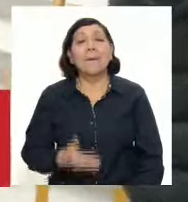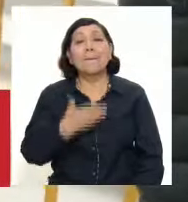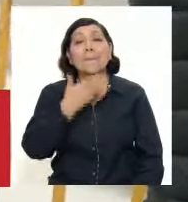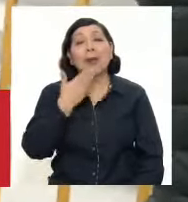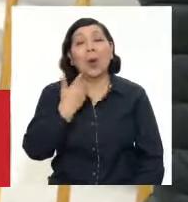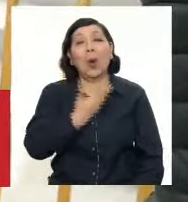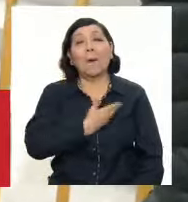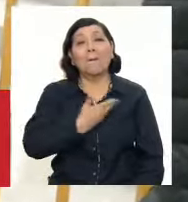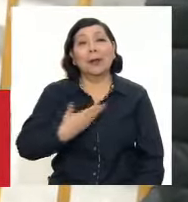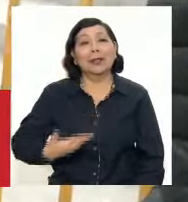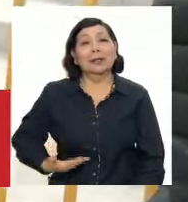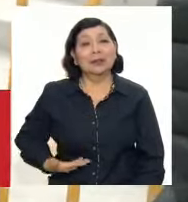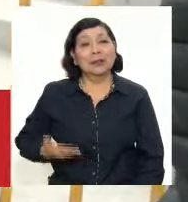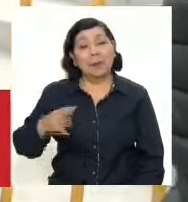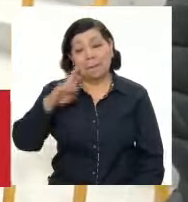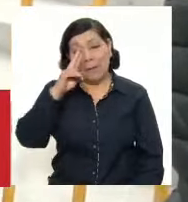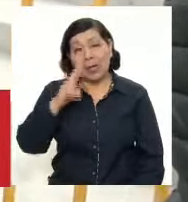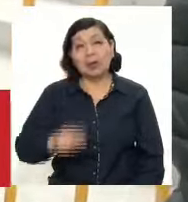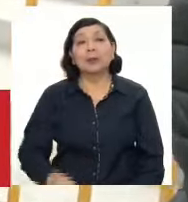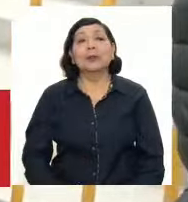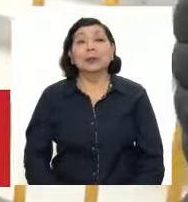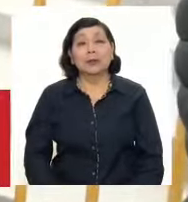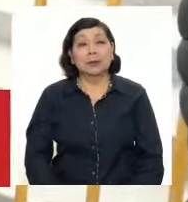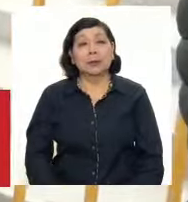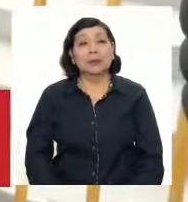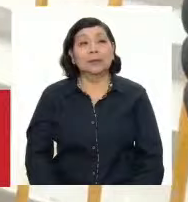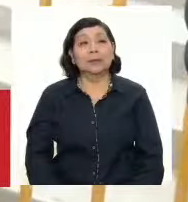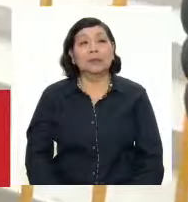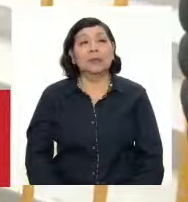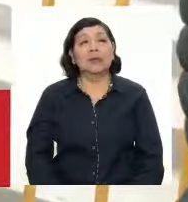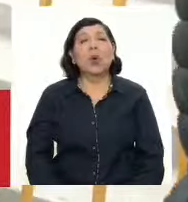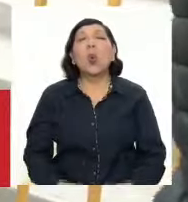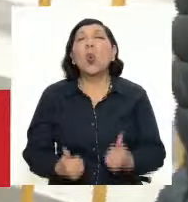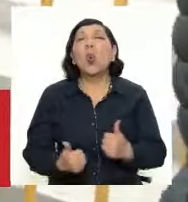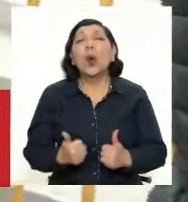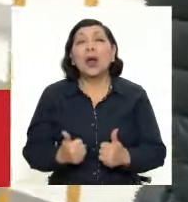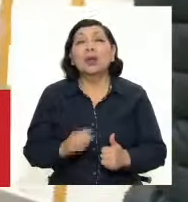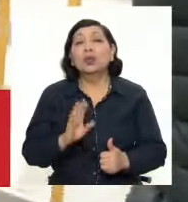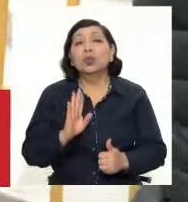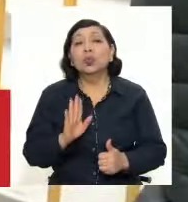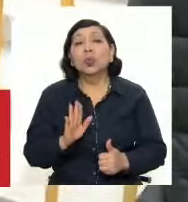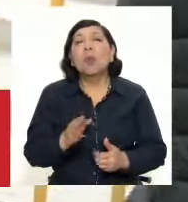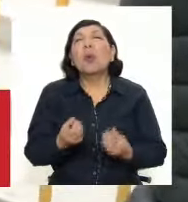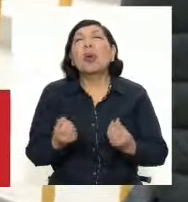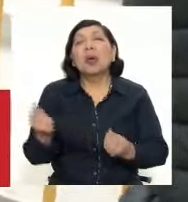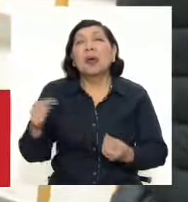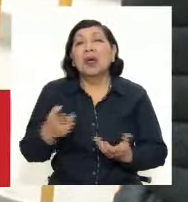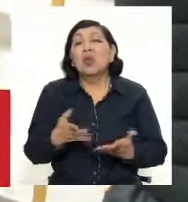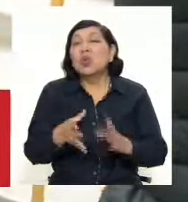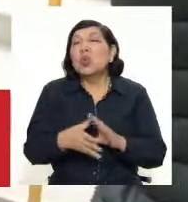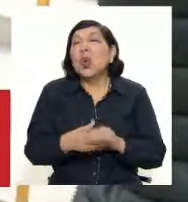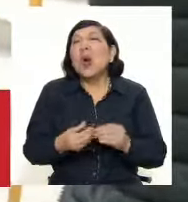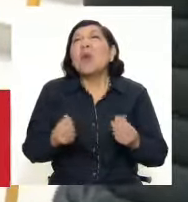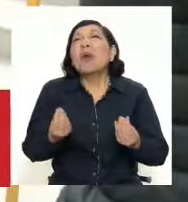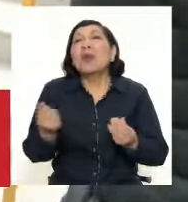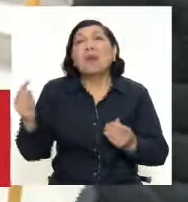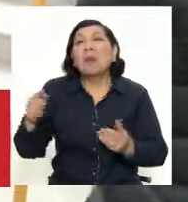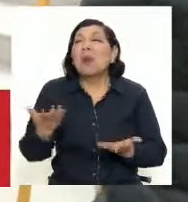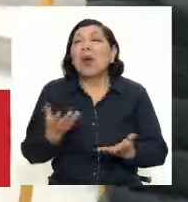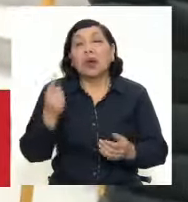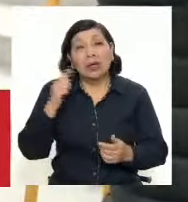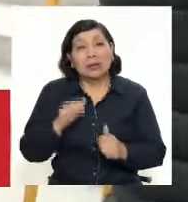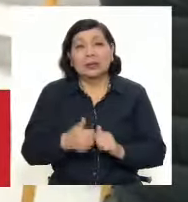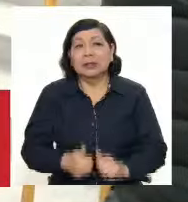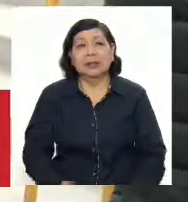mejor presidente que hemos tenido en nuestra patria. ¿Y cuál es, por ejemplo, el motivo, alguna anécdota que usted tenga? El recuerdo